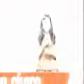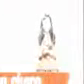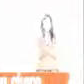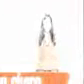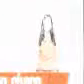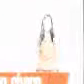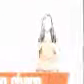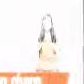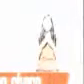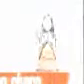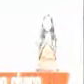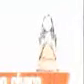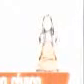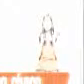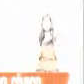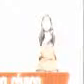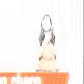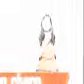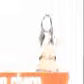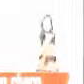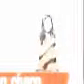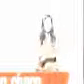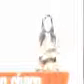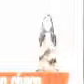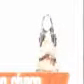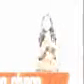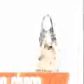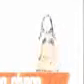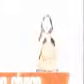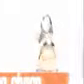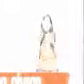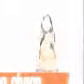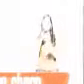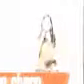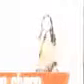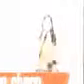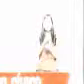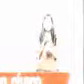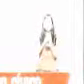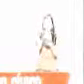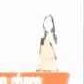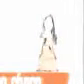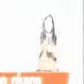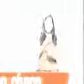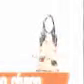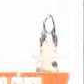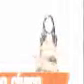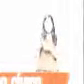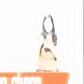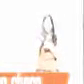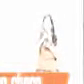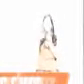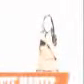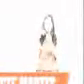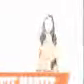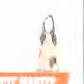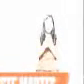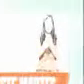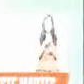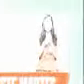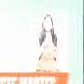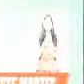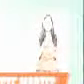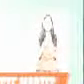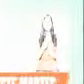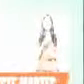presidente de la asamblea departamental también anunció que los funcionarios de la gobernación en pleno van a paralizar sus funciones acatando el paro